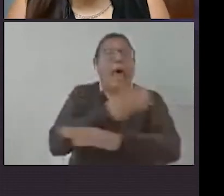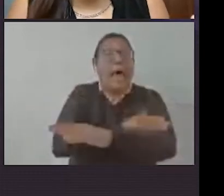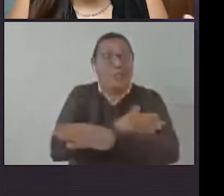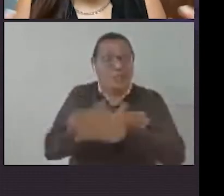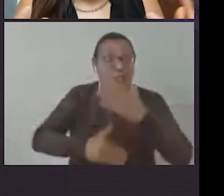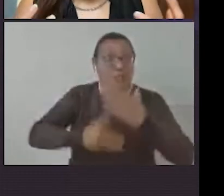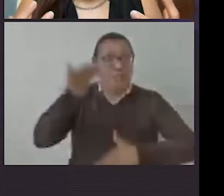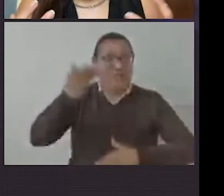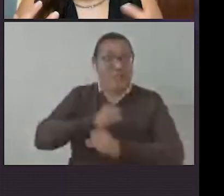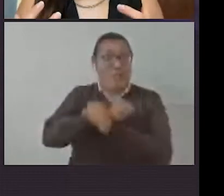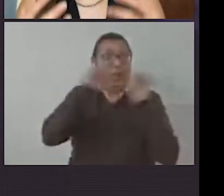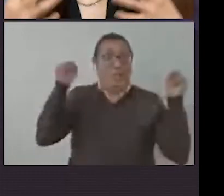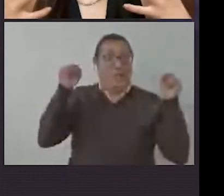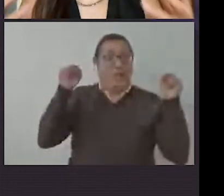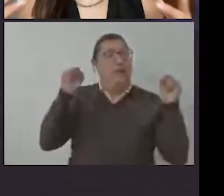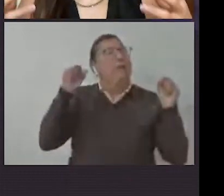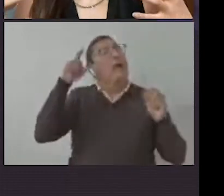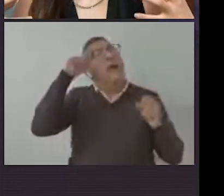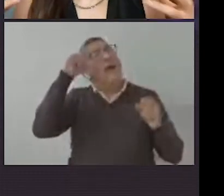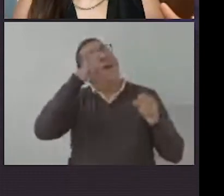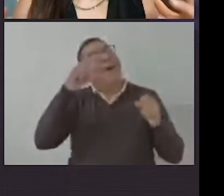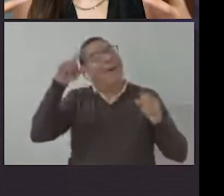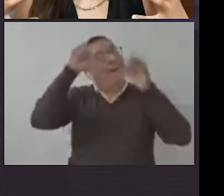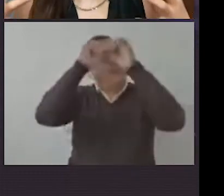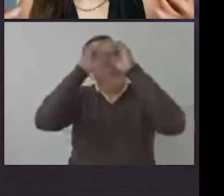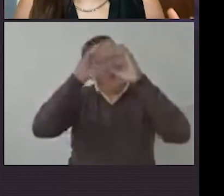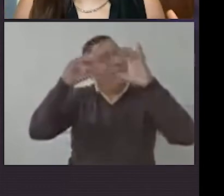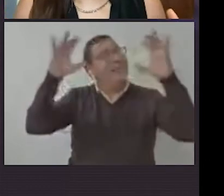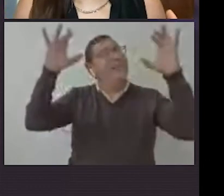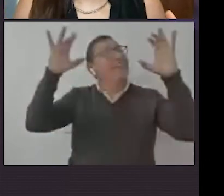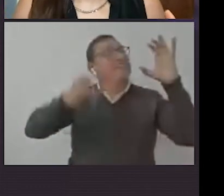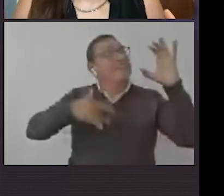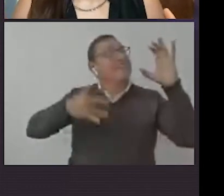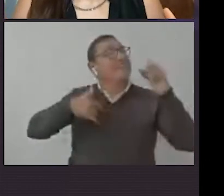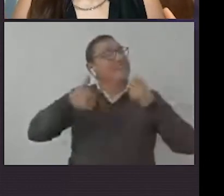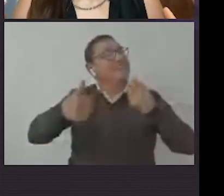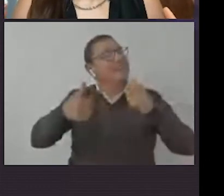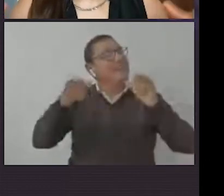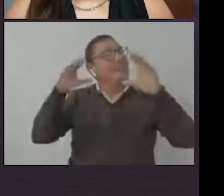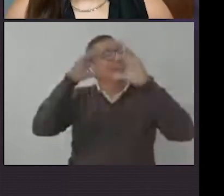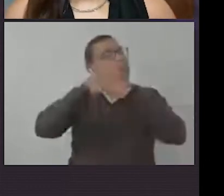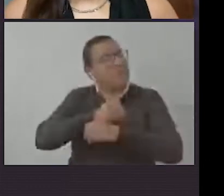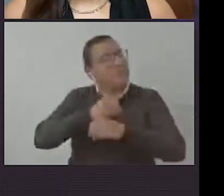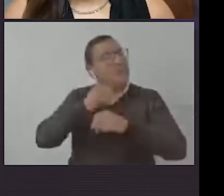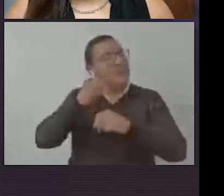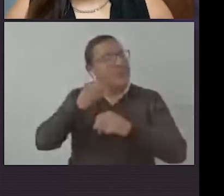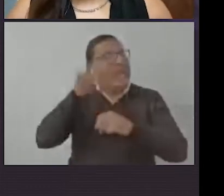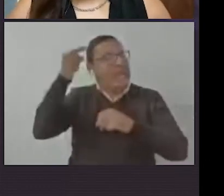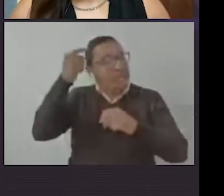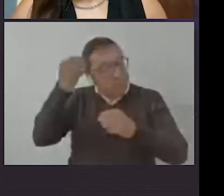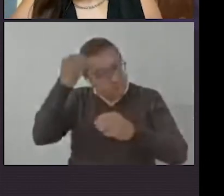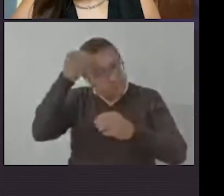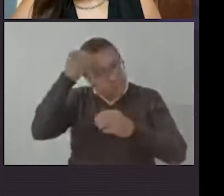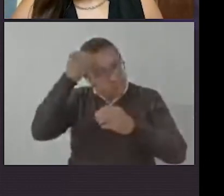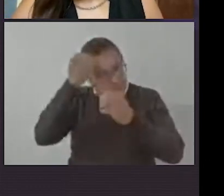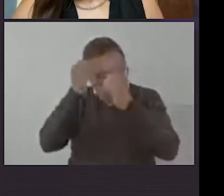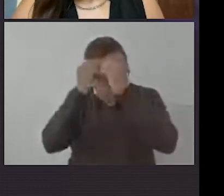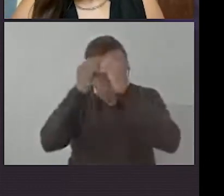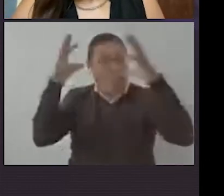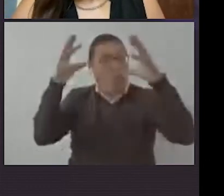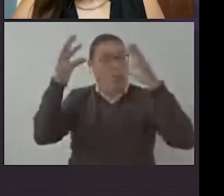este problema? Quiero imaginarme sintiéndolo y resolviéndolo. ¿A quién? ¿Cómo lo quiero contar?